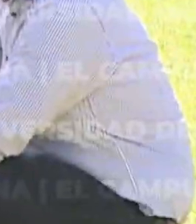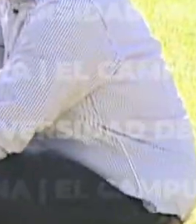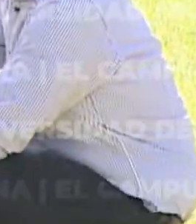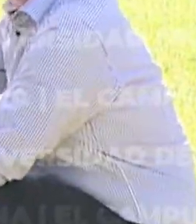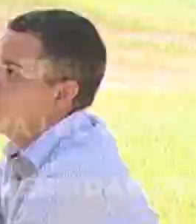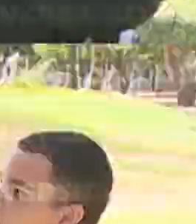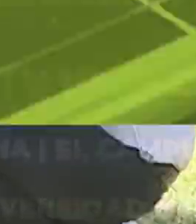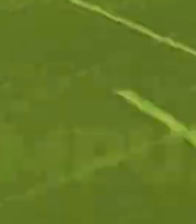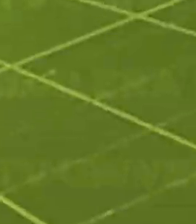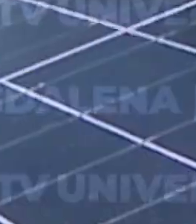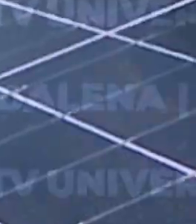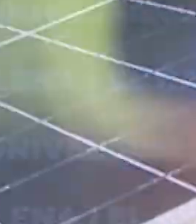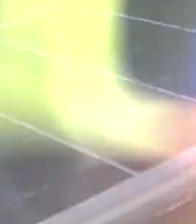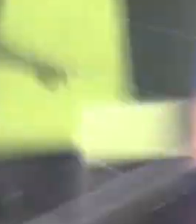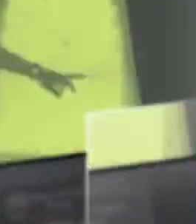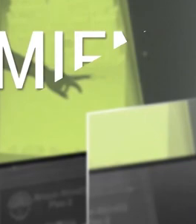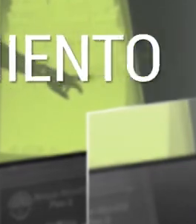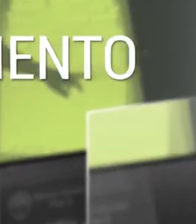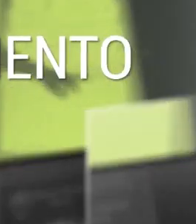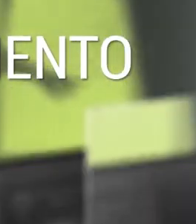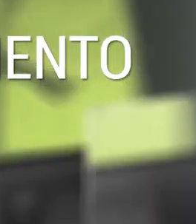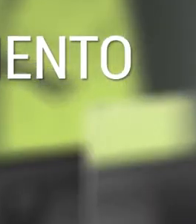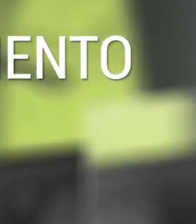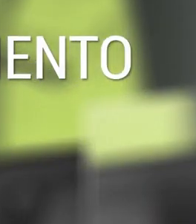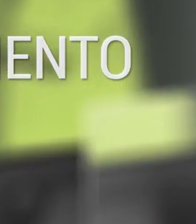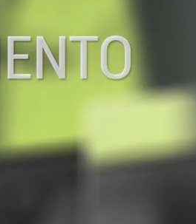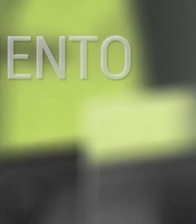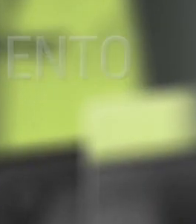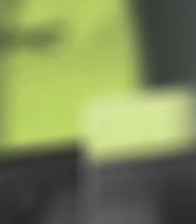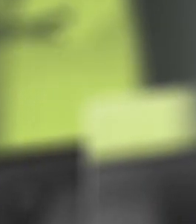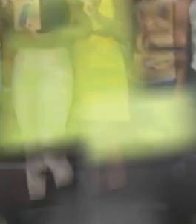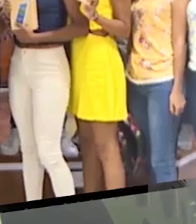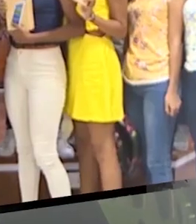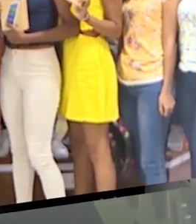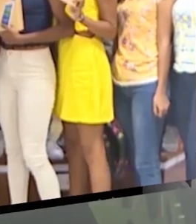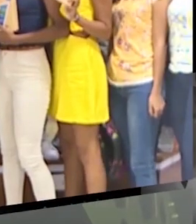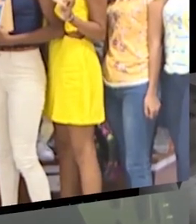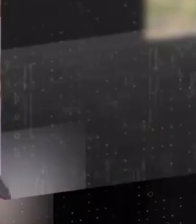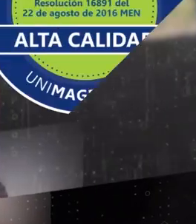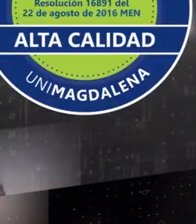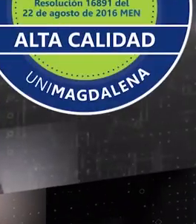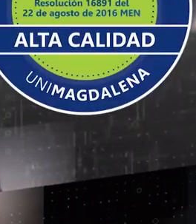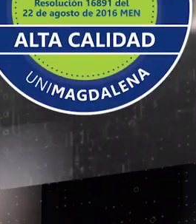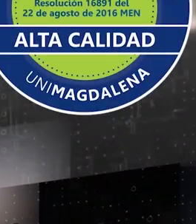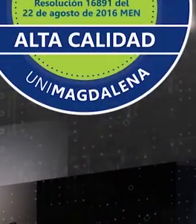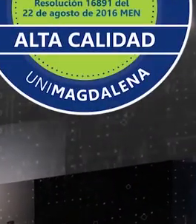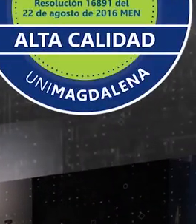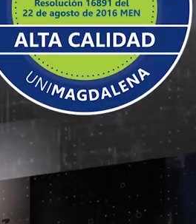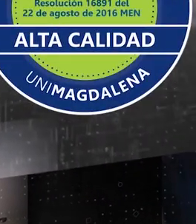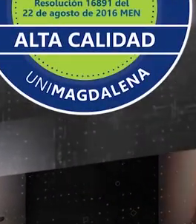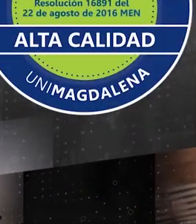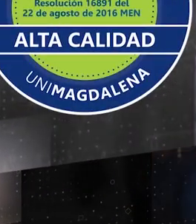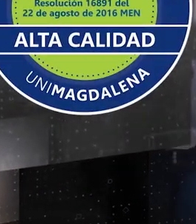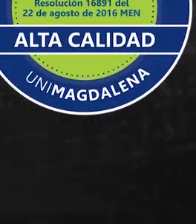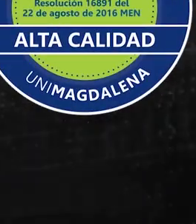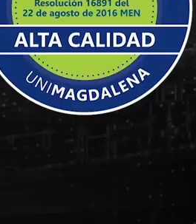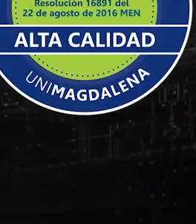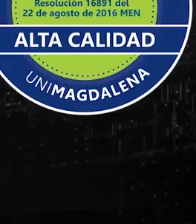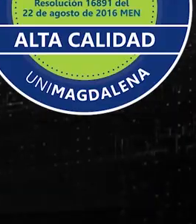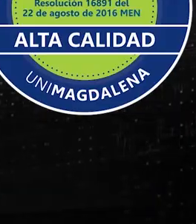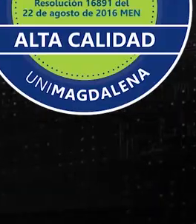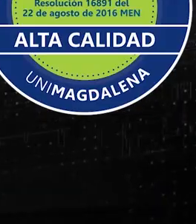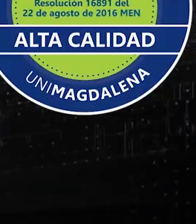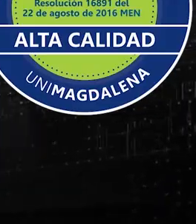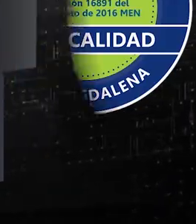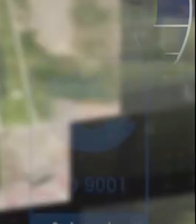los tejados nosotros decidimos colocarlo en un jardín emprendimiento el 90 por ciento de nuestro equipo de trabajo es talento universidad del